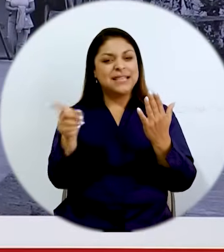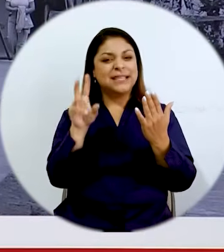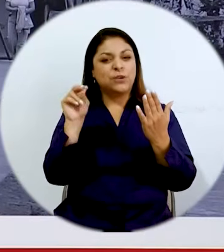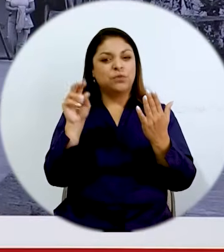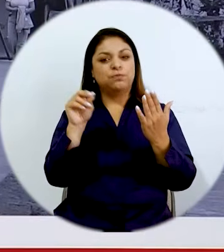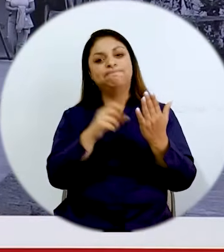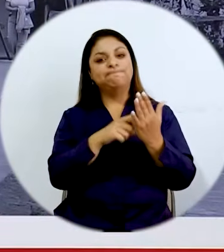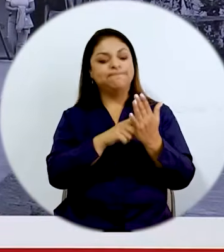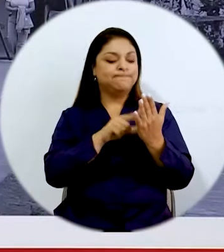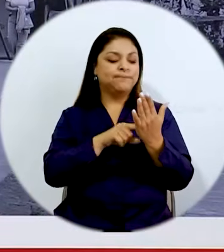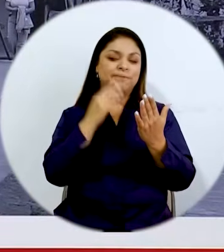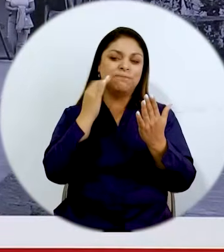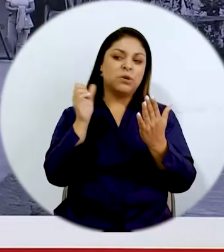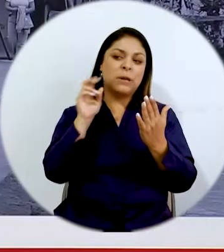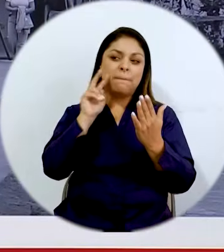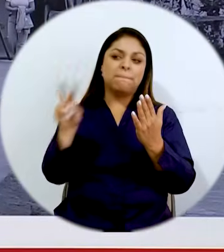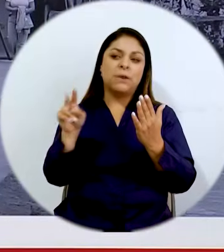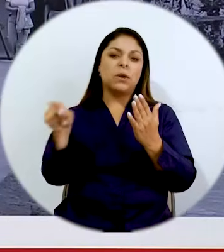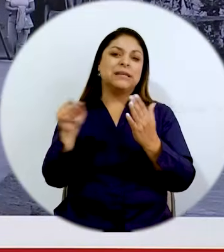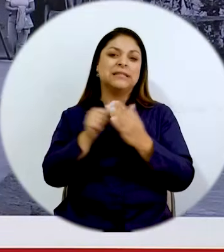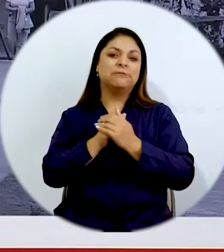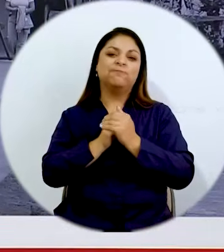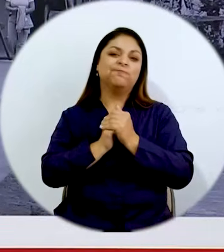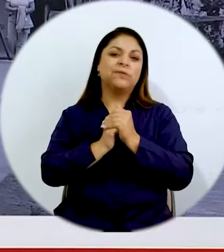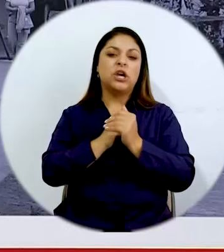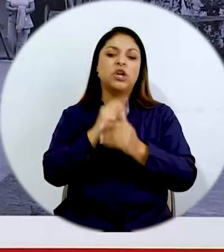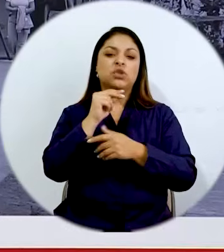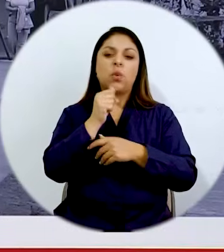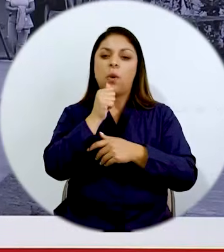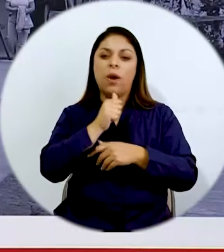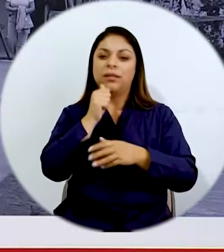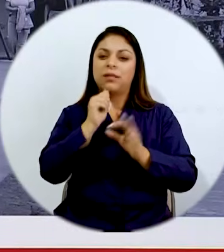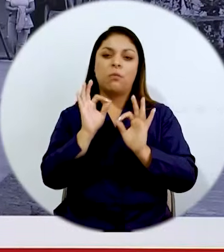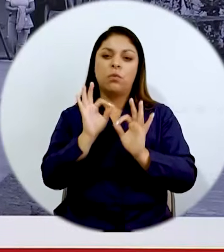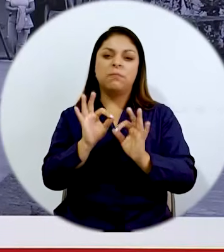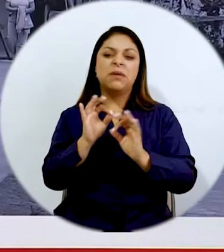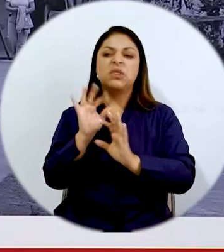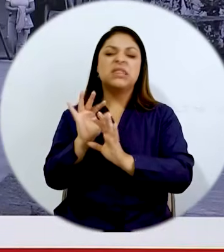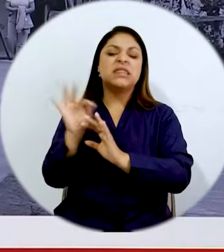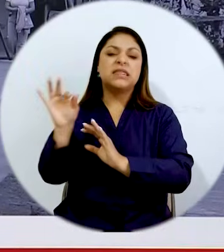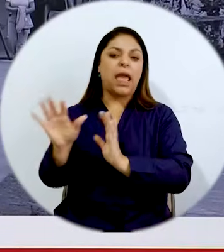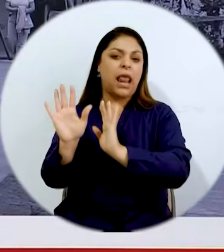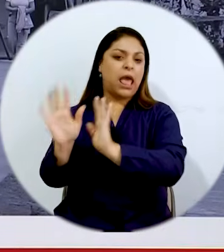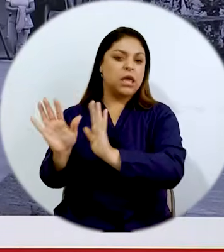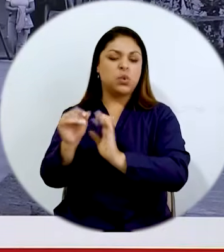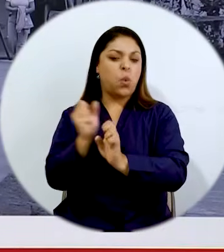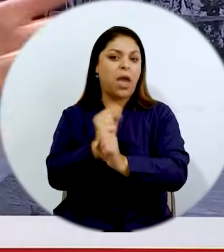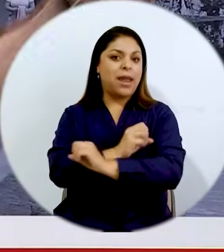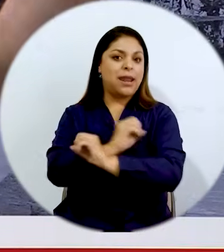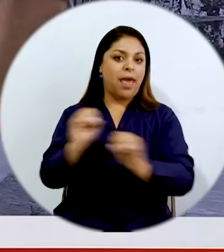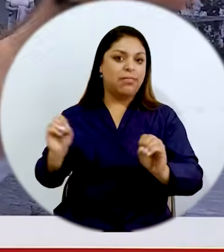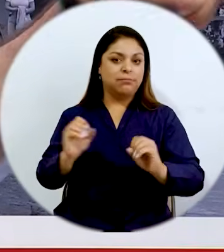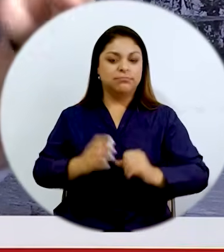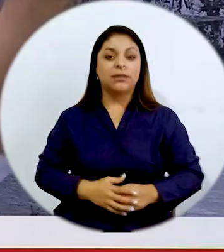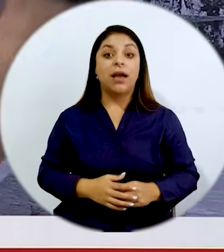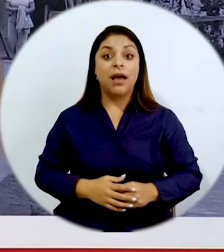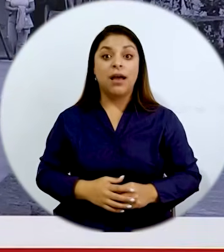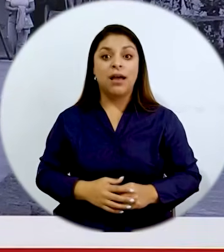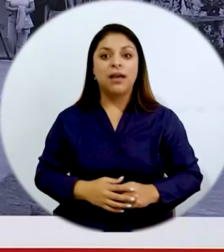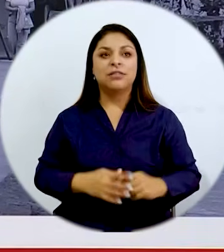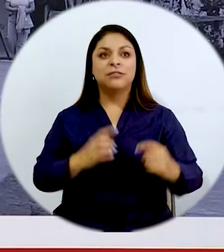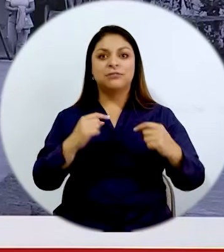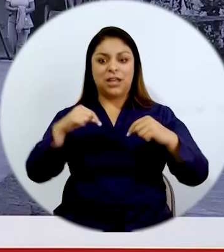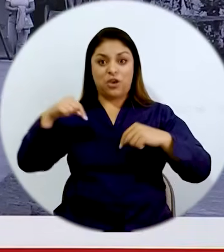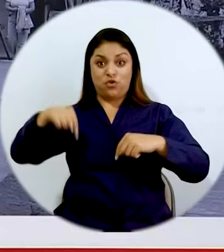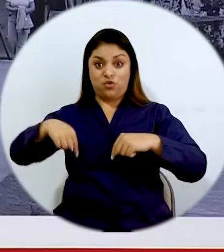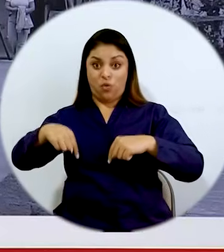mejor a esa no porque estoy viendo que no está rindiendo muy bien, no le hagas nada, déjala queditita. Eso es una